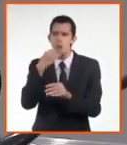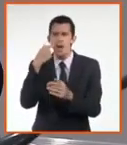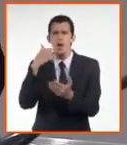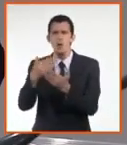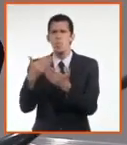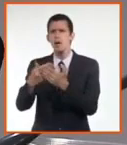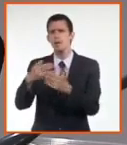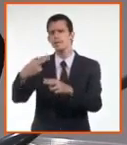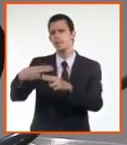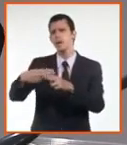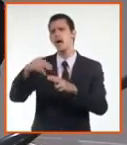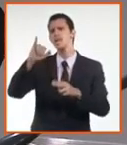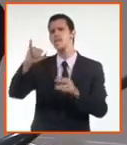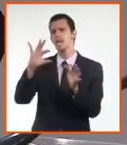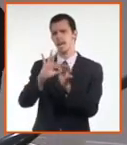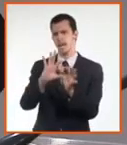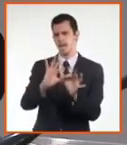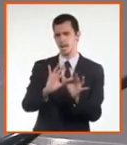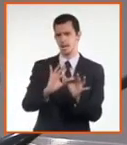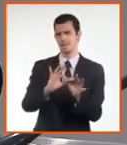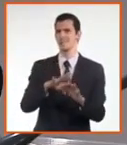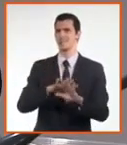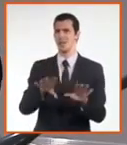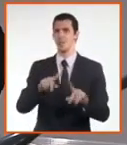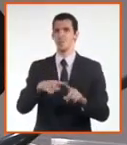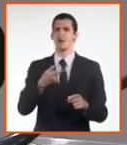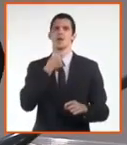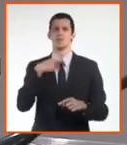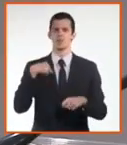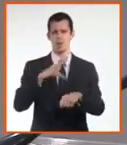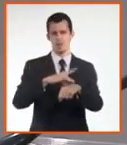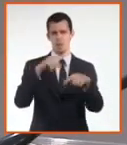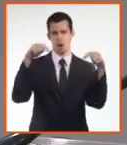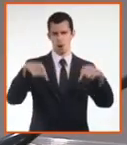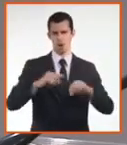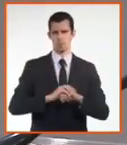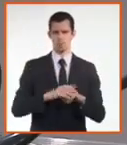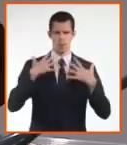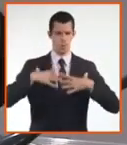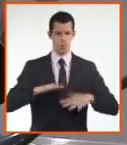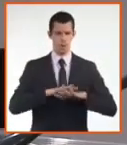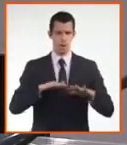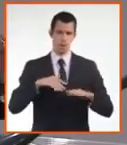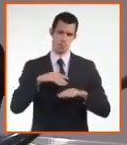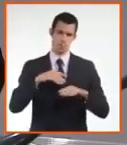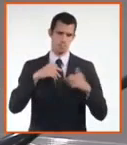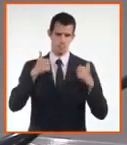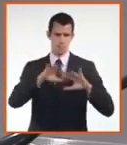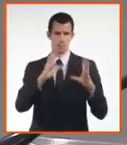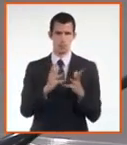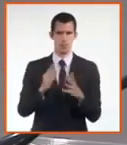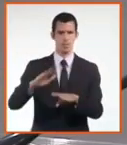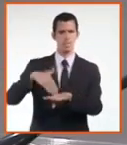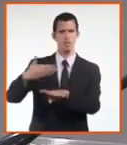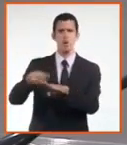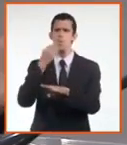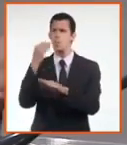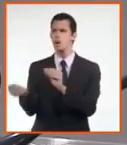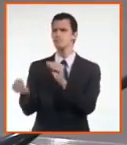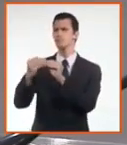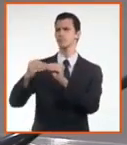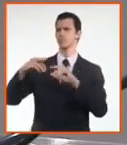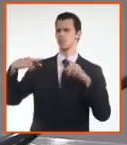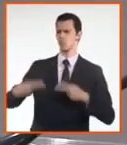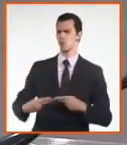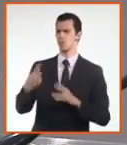muy rápidamente se produce o sea se incrementa los niveles dije que previamente ya lo había inducido por